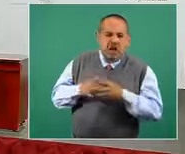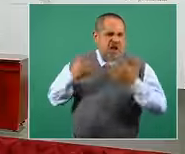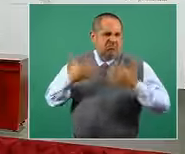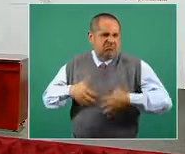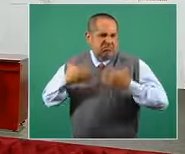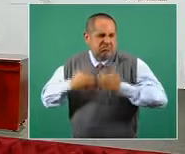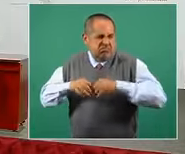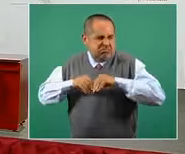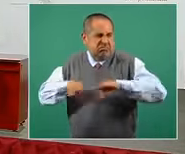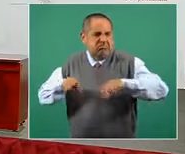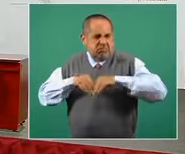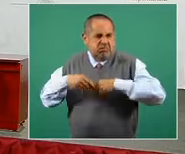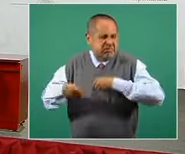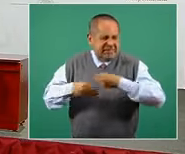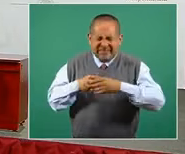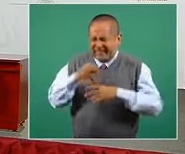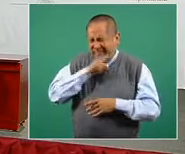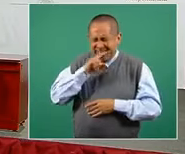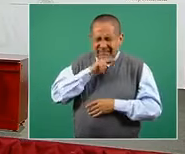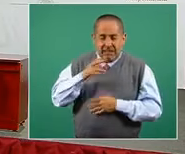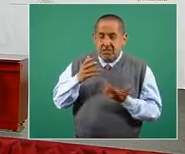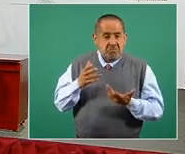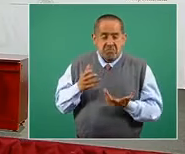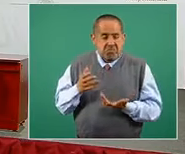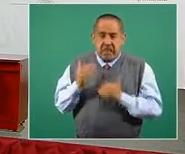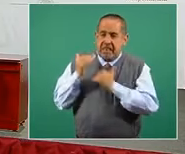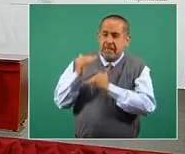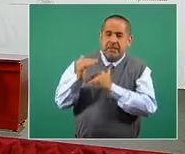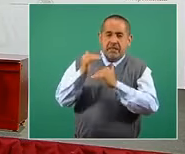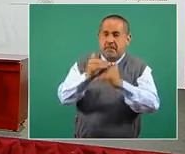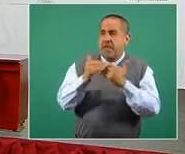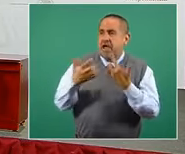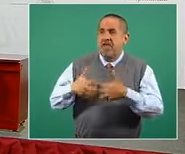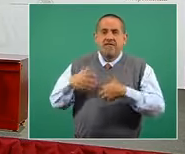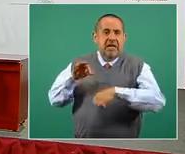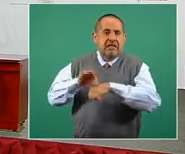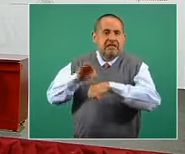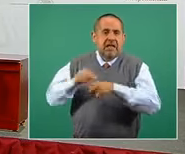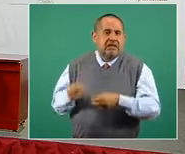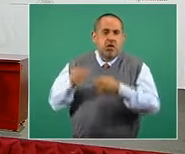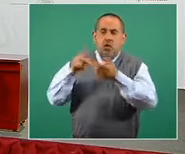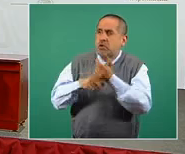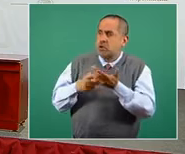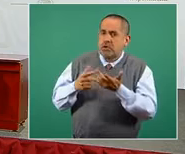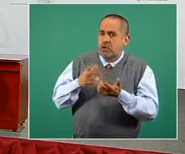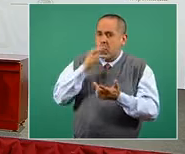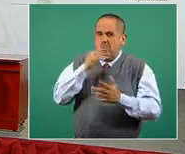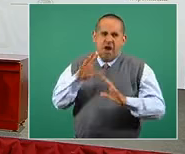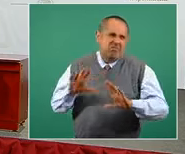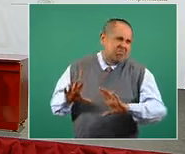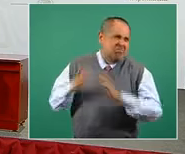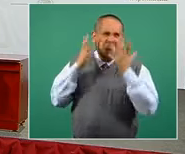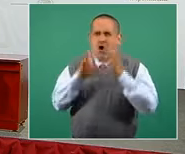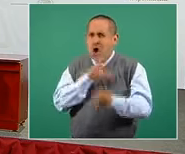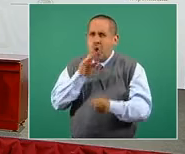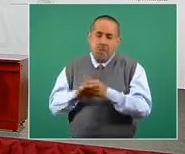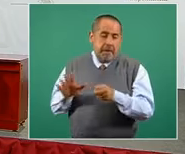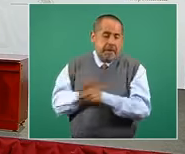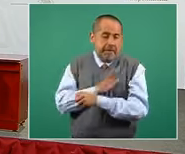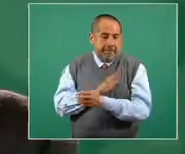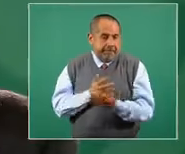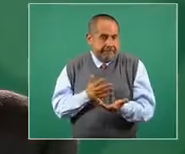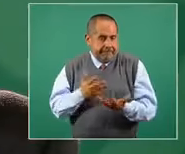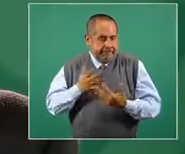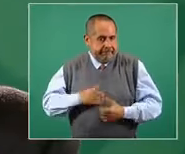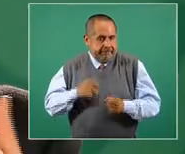fabricando vacunas a una velocidad limitada por la capacidad de las empresas productoras de vacunas. Entonces, ante ese